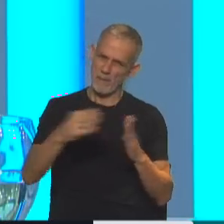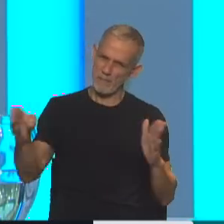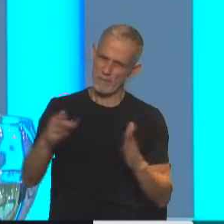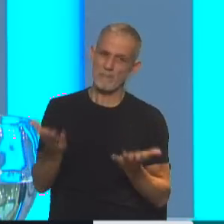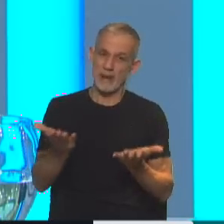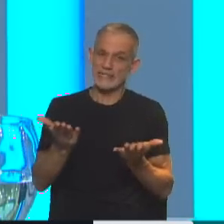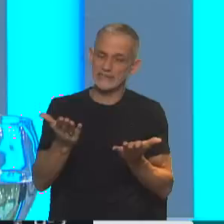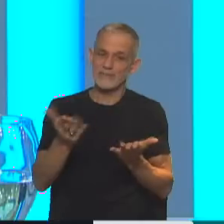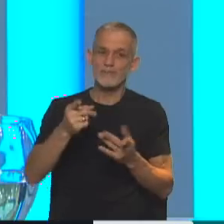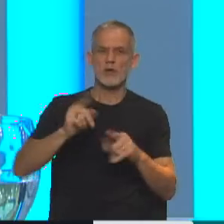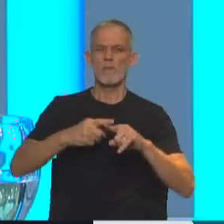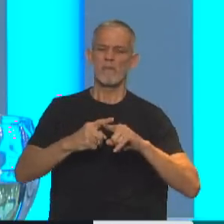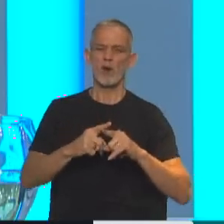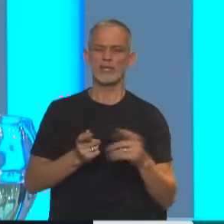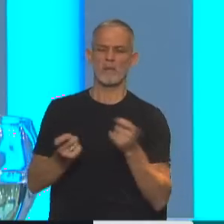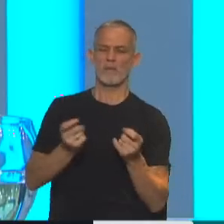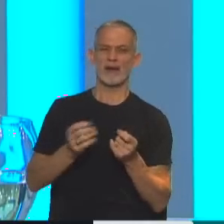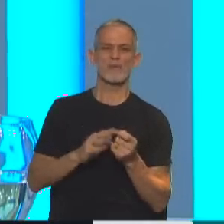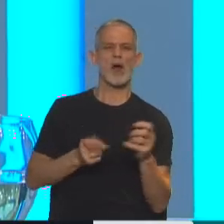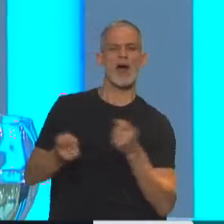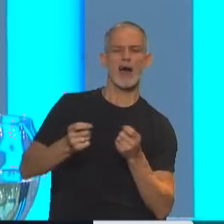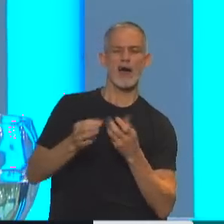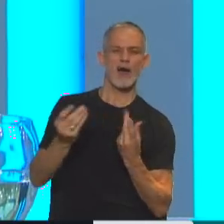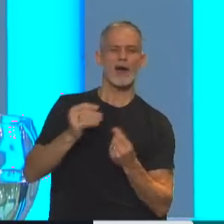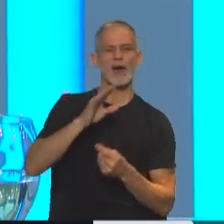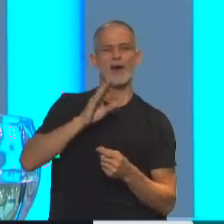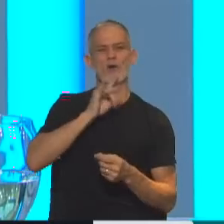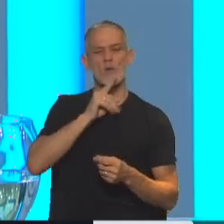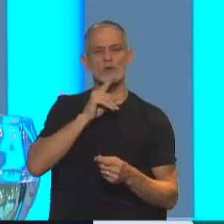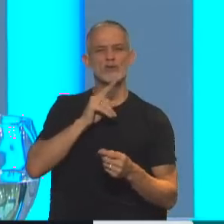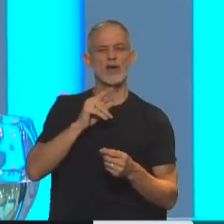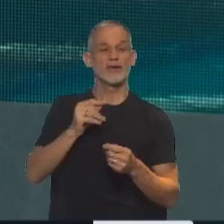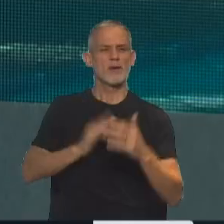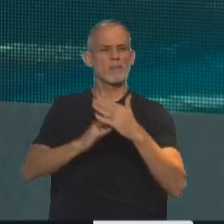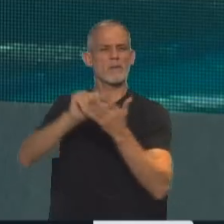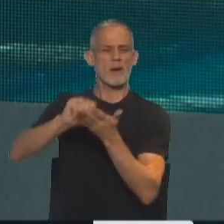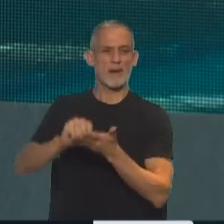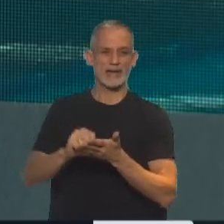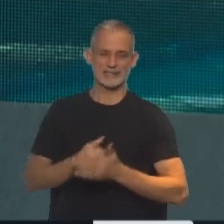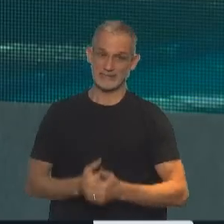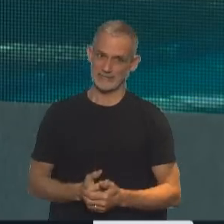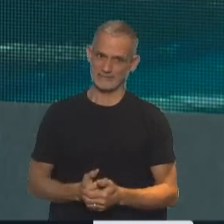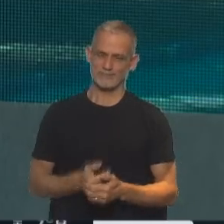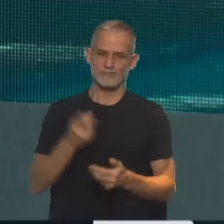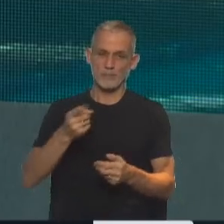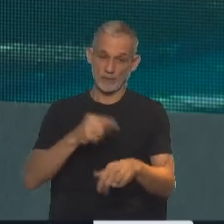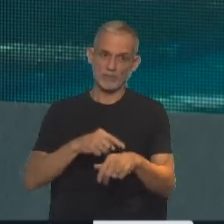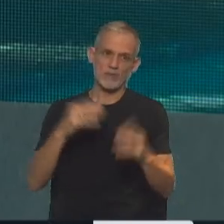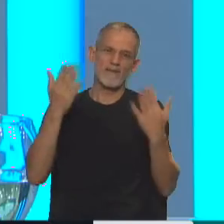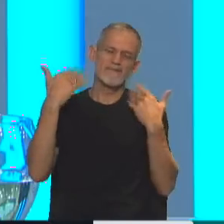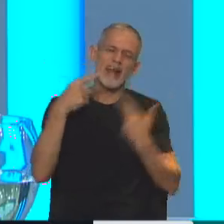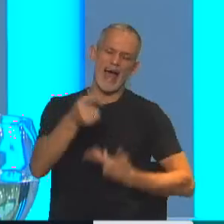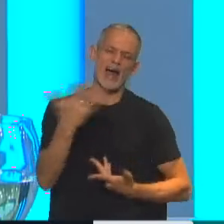y se utilice políticamente para negociar entre rusia y las potencias occidentales quiero decir que están atravesando la temporada de verano